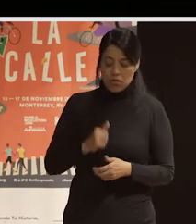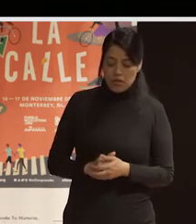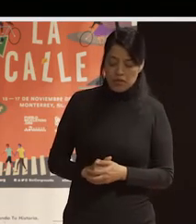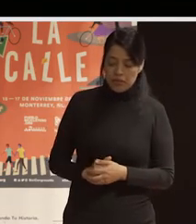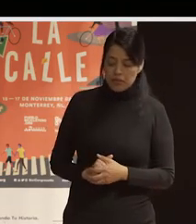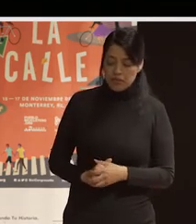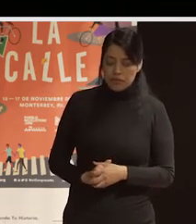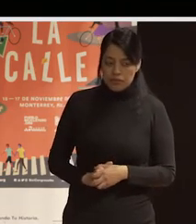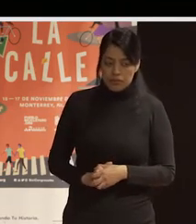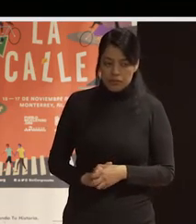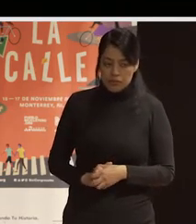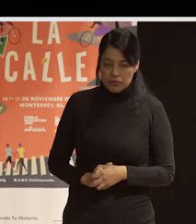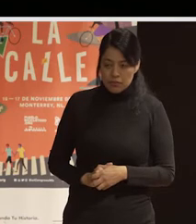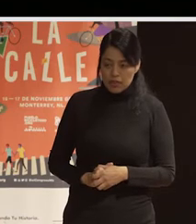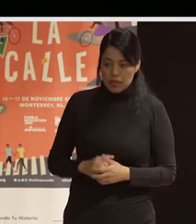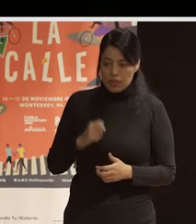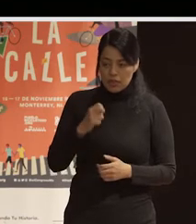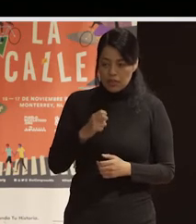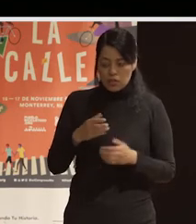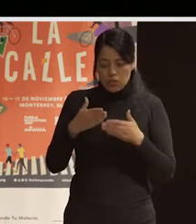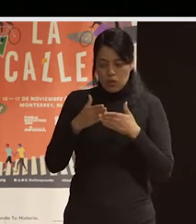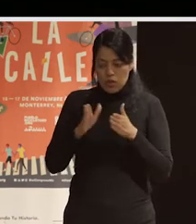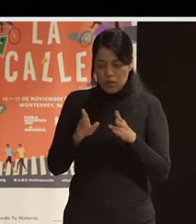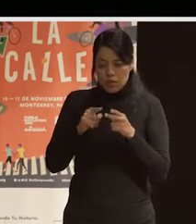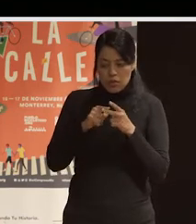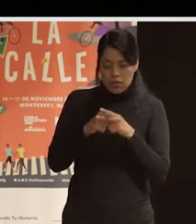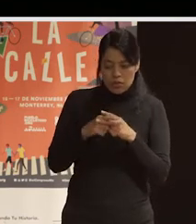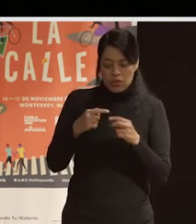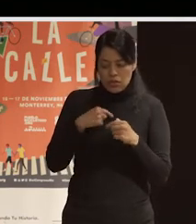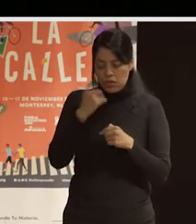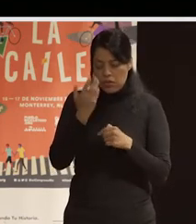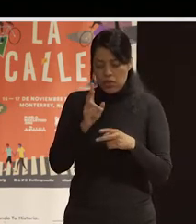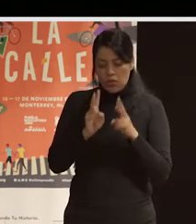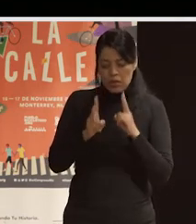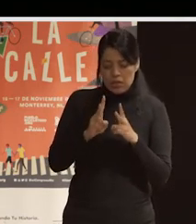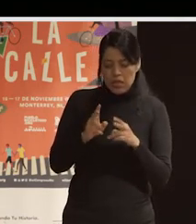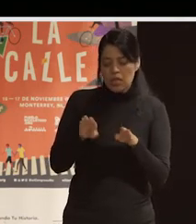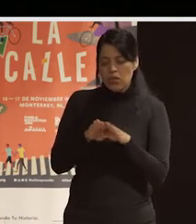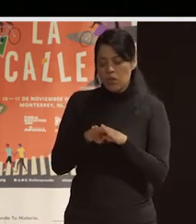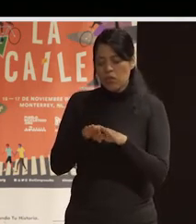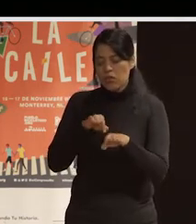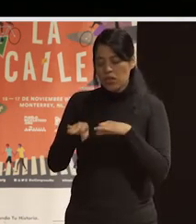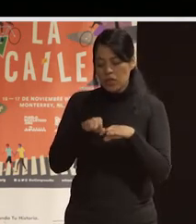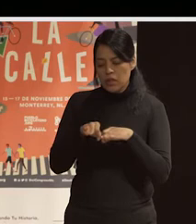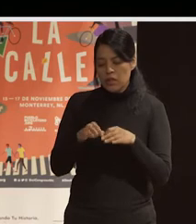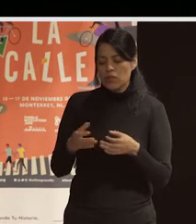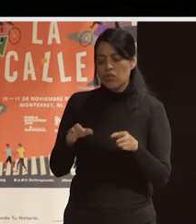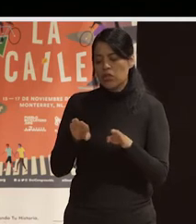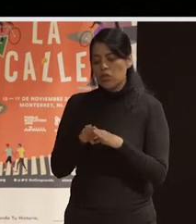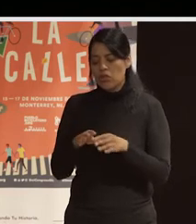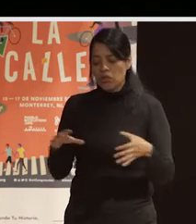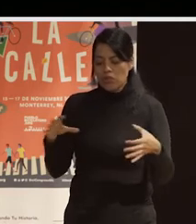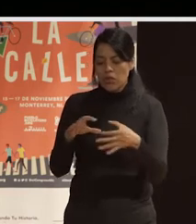entonces ese es como la apertura pero si quisiera contarles un poco cómo funciona el trabajo nuestro y cómo está vinculado con